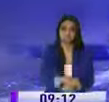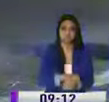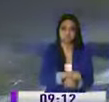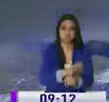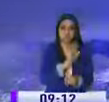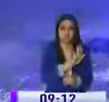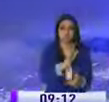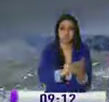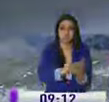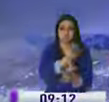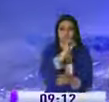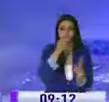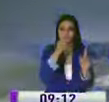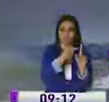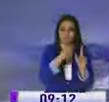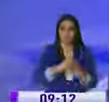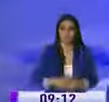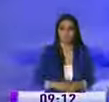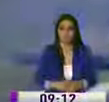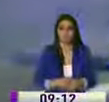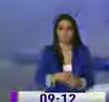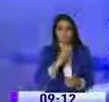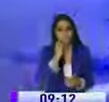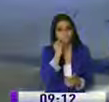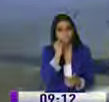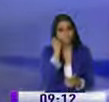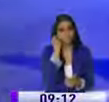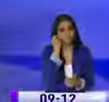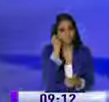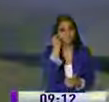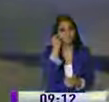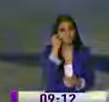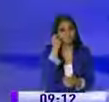detención de el activista político